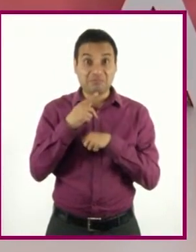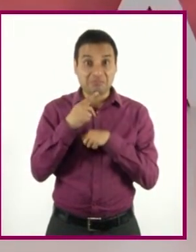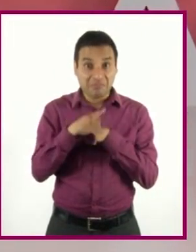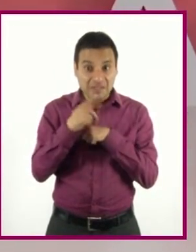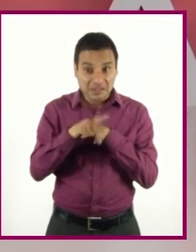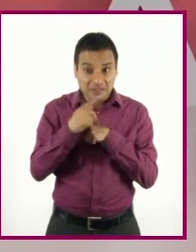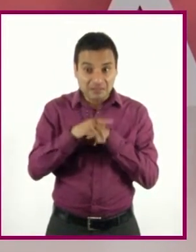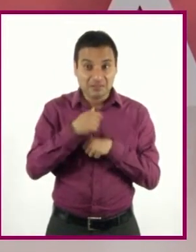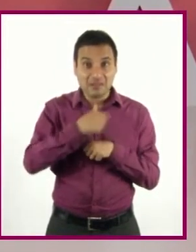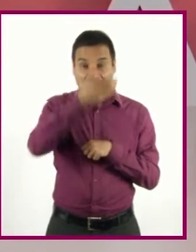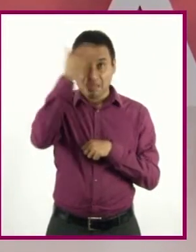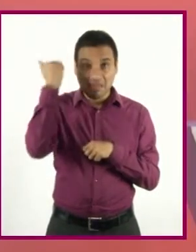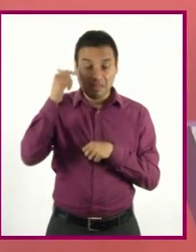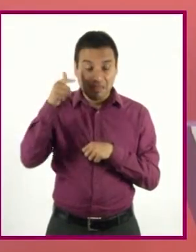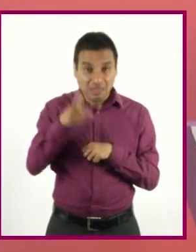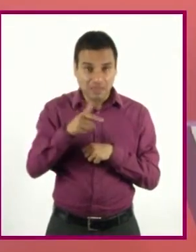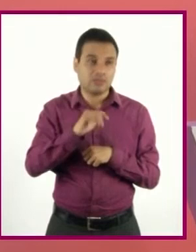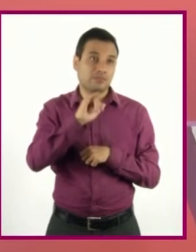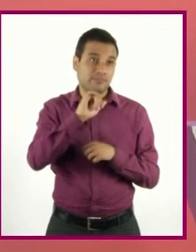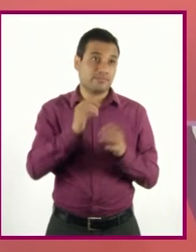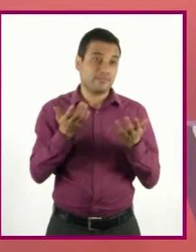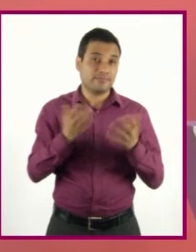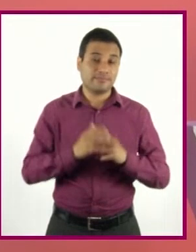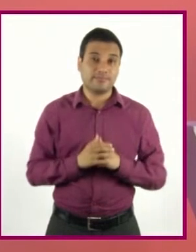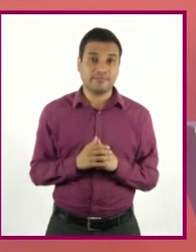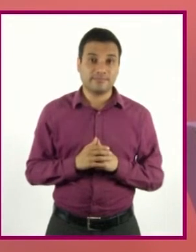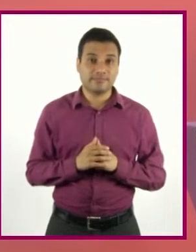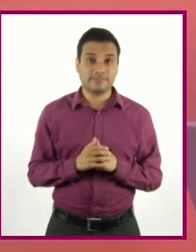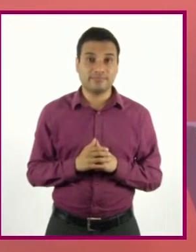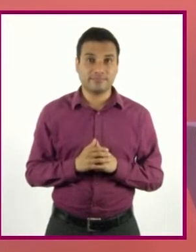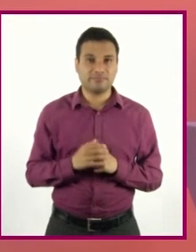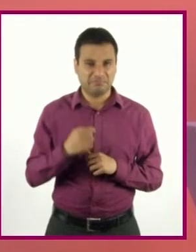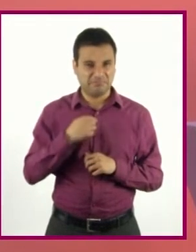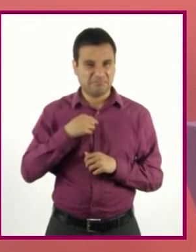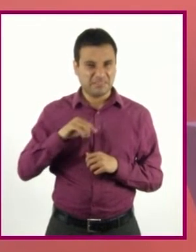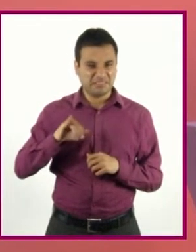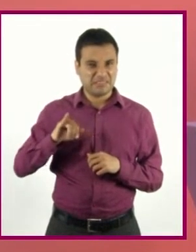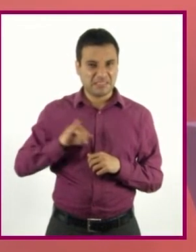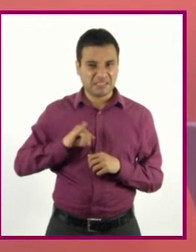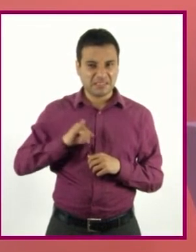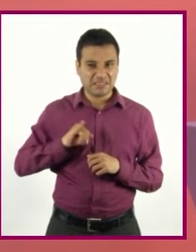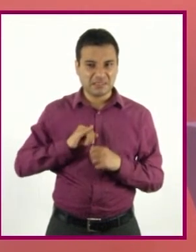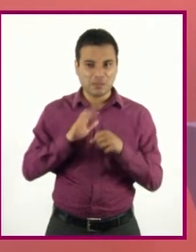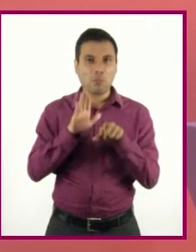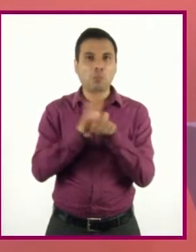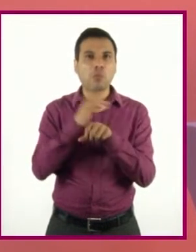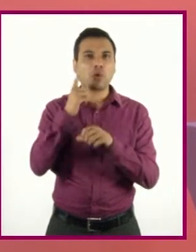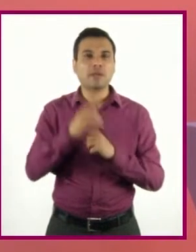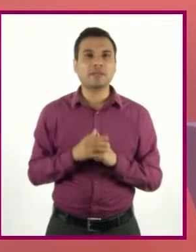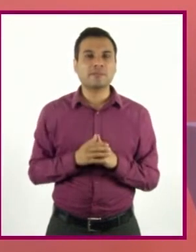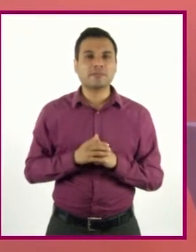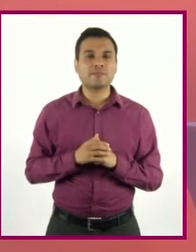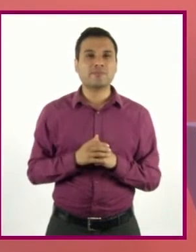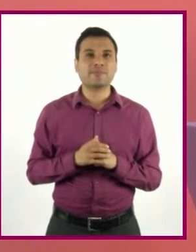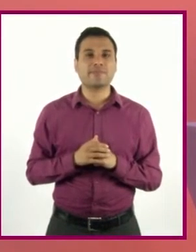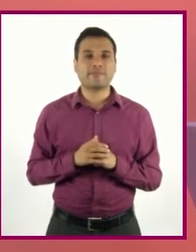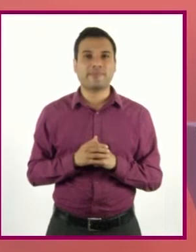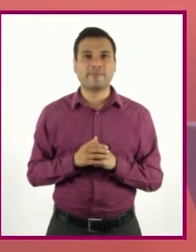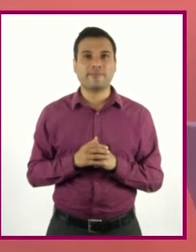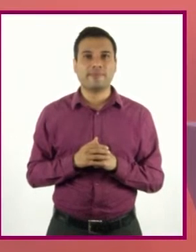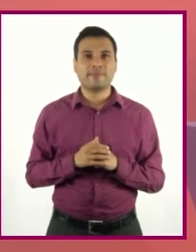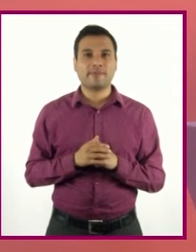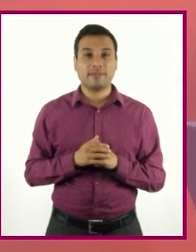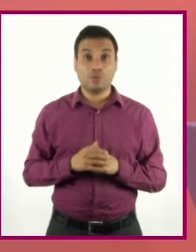profesor. No, ¿verdad? A mí me llama la atención el hecho de que el diseño de cada una de